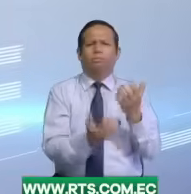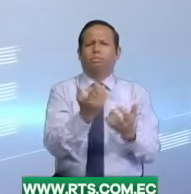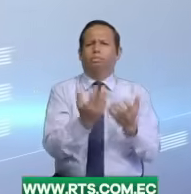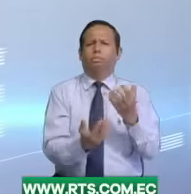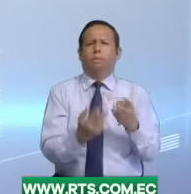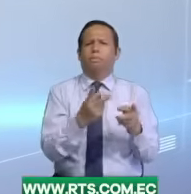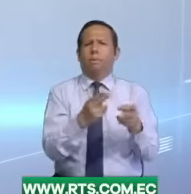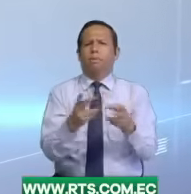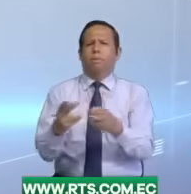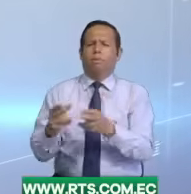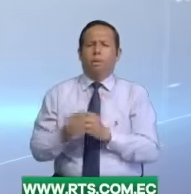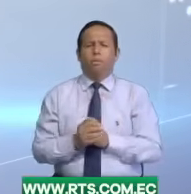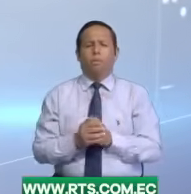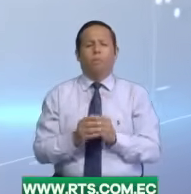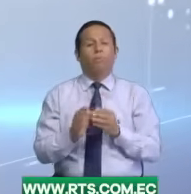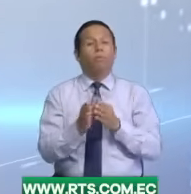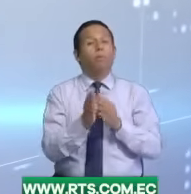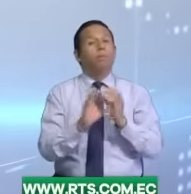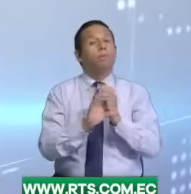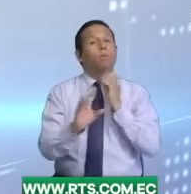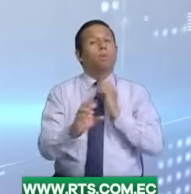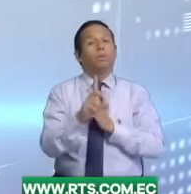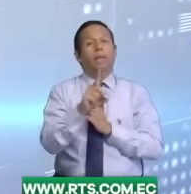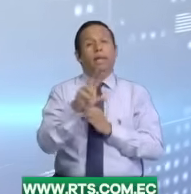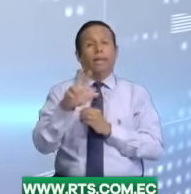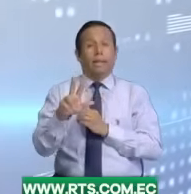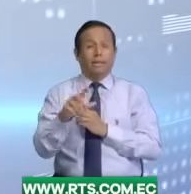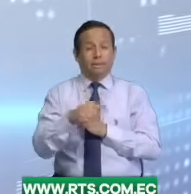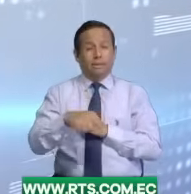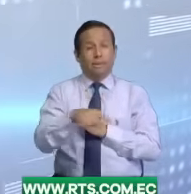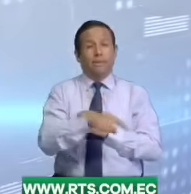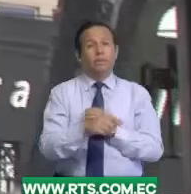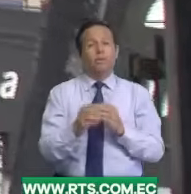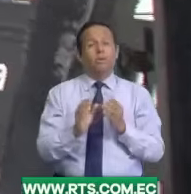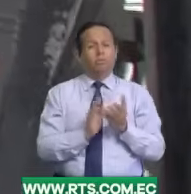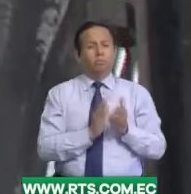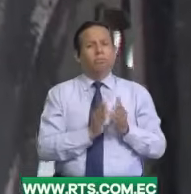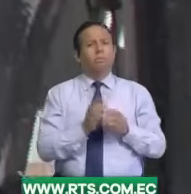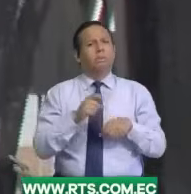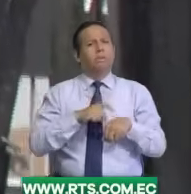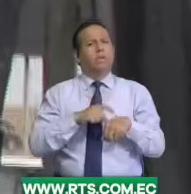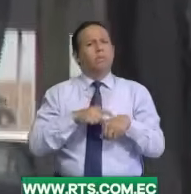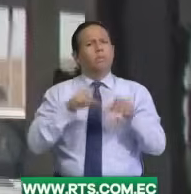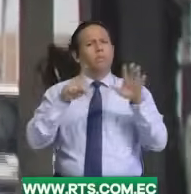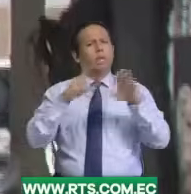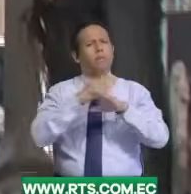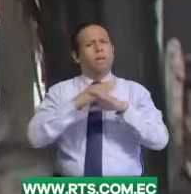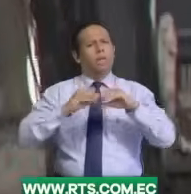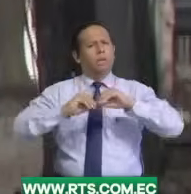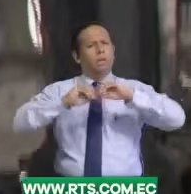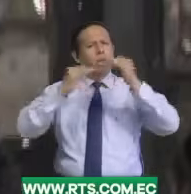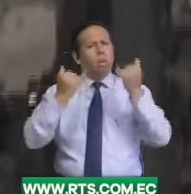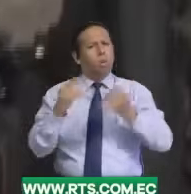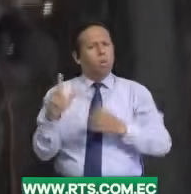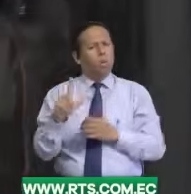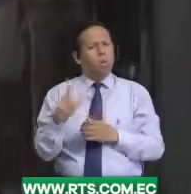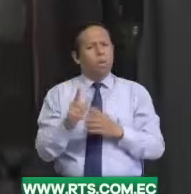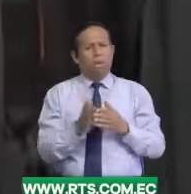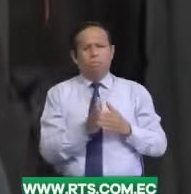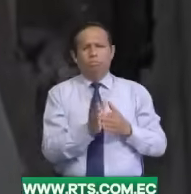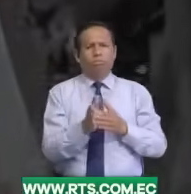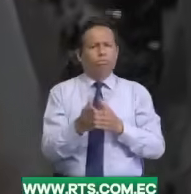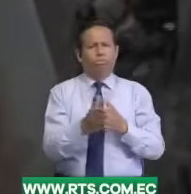La unidad T-348 del consorcio Metro Bastión se incendió a las 6:30 de la mañana de este lunes,